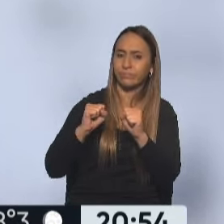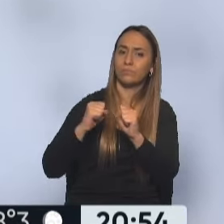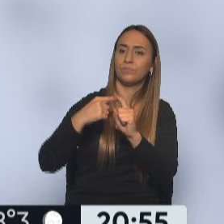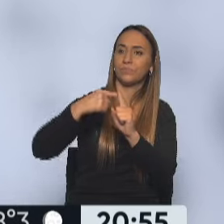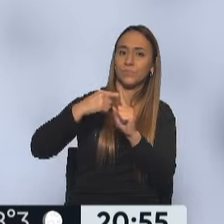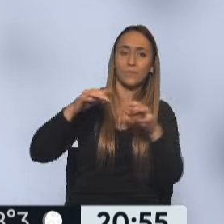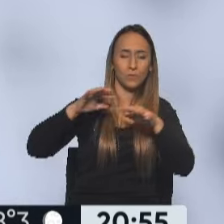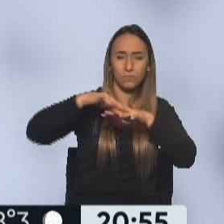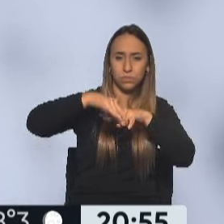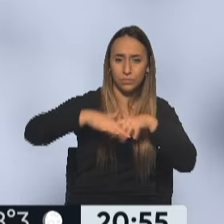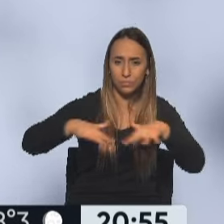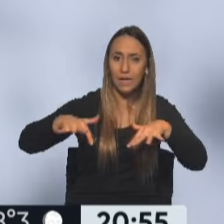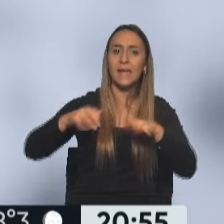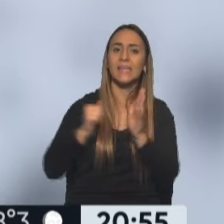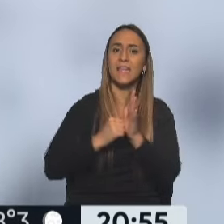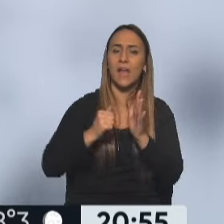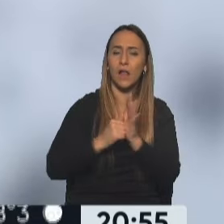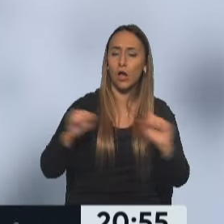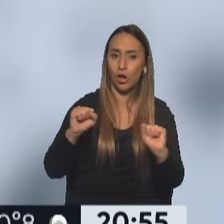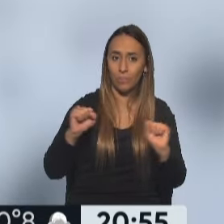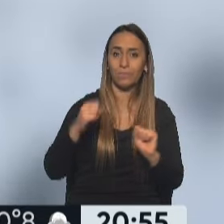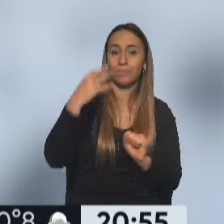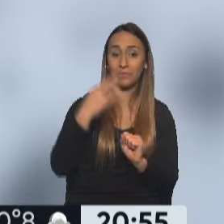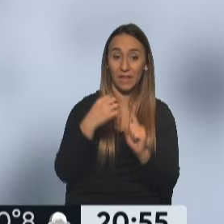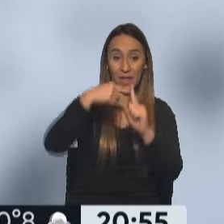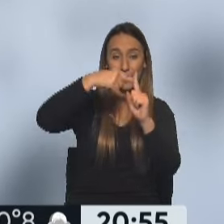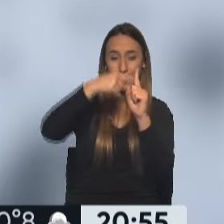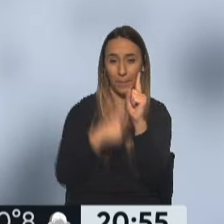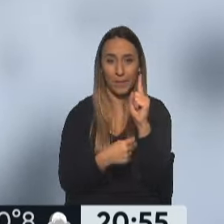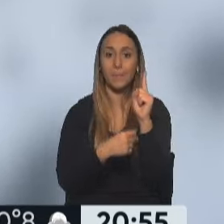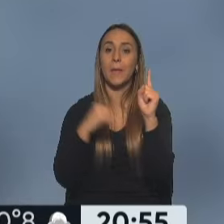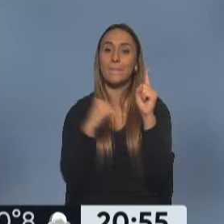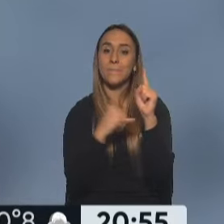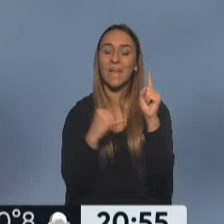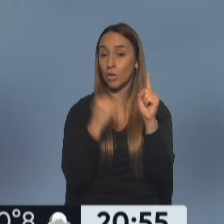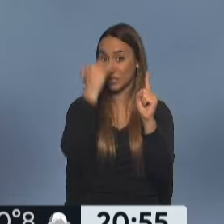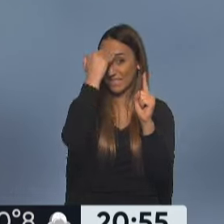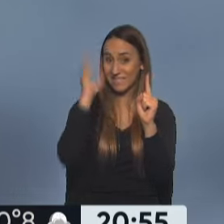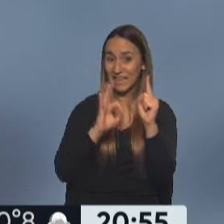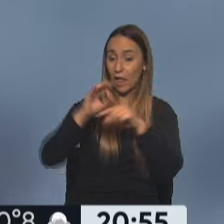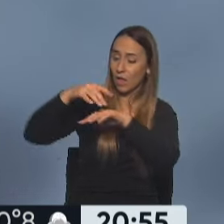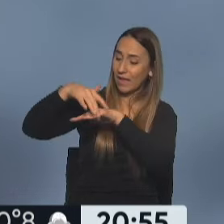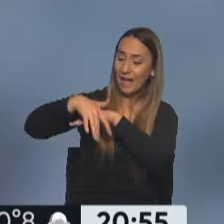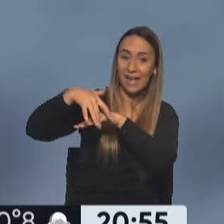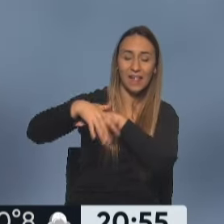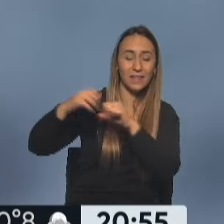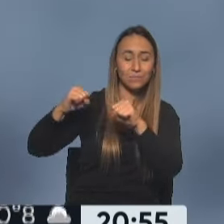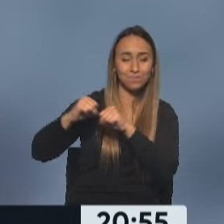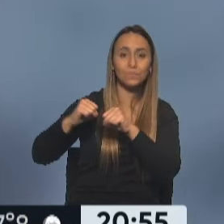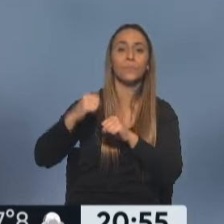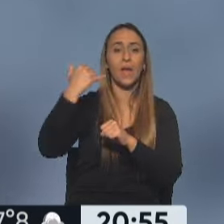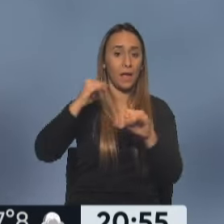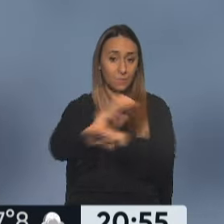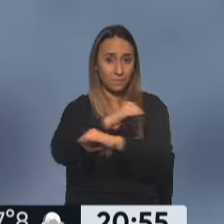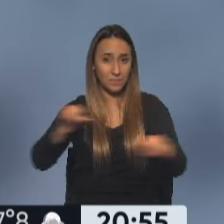las temperaturas de 15 grados bajo cero congelaron la cascada Fragua del Norte. Hay alerta naranja por nevadas y